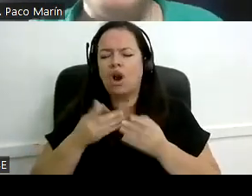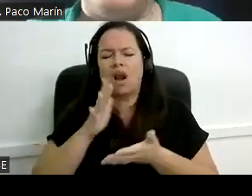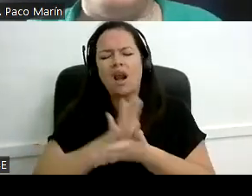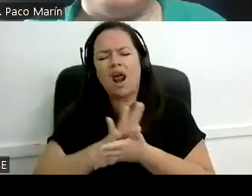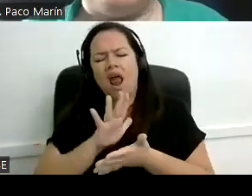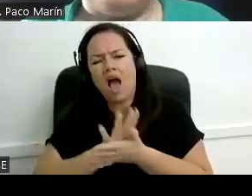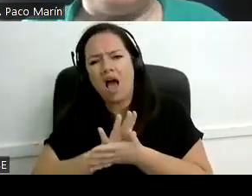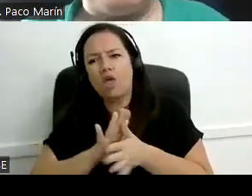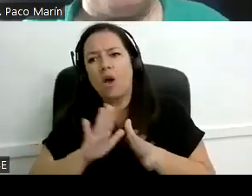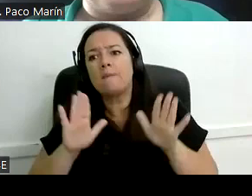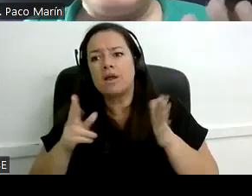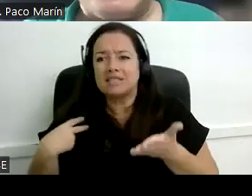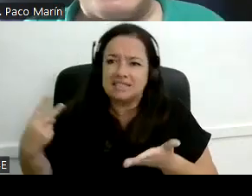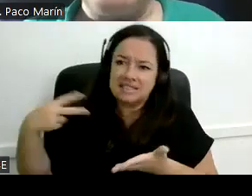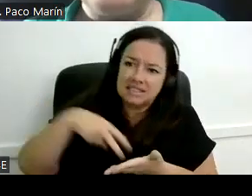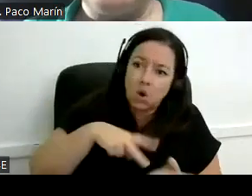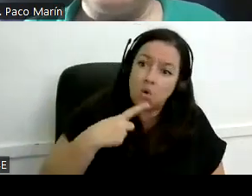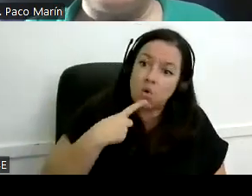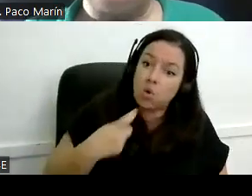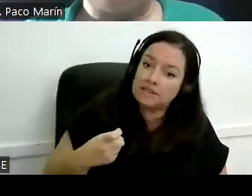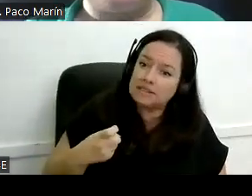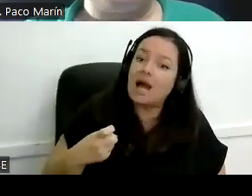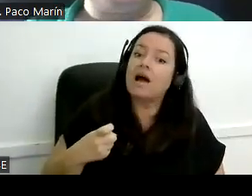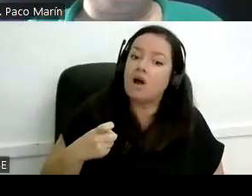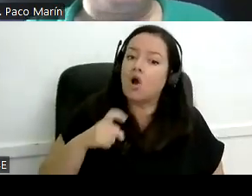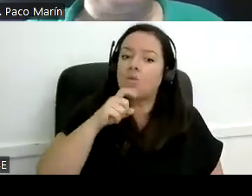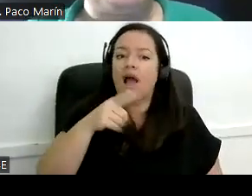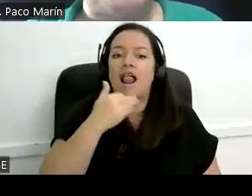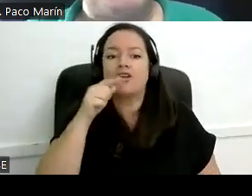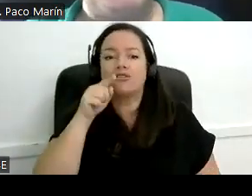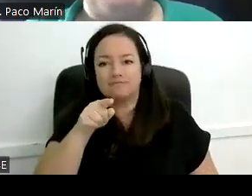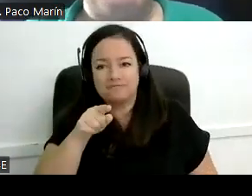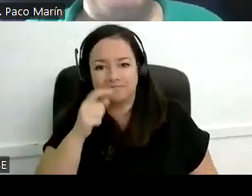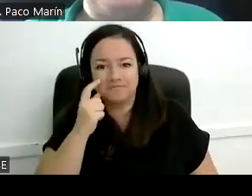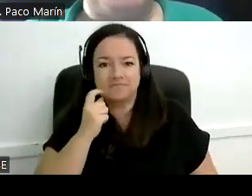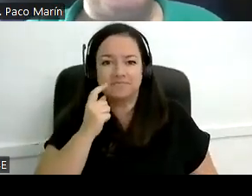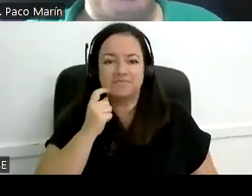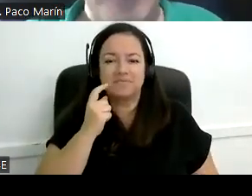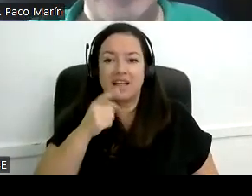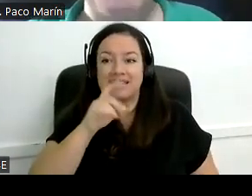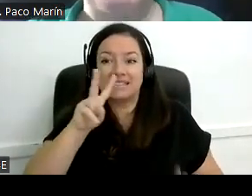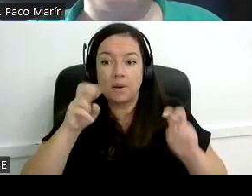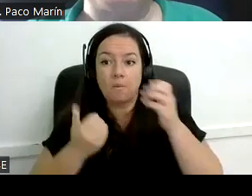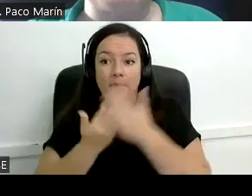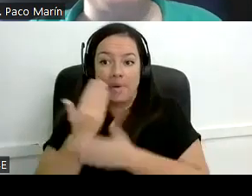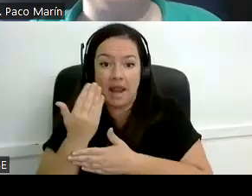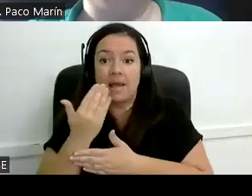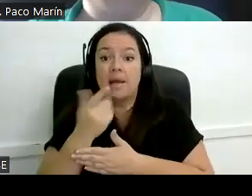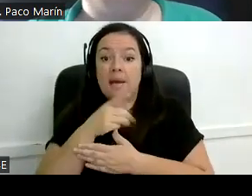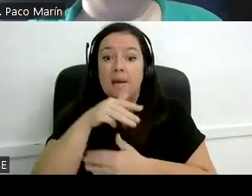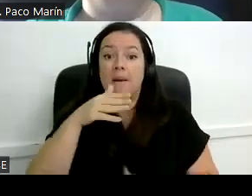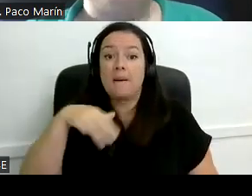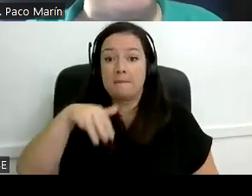cuesta activarnos. Ahí podemos tirar de alguno de los productos LR, por ejemplo, el Mind